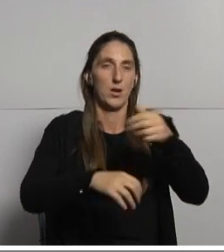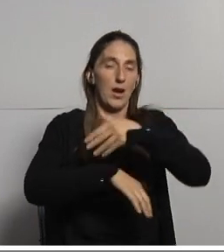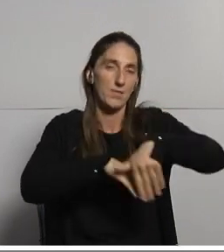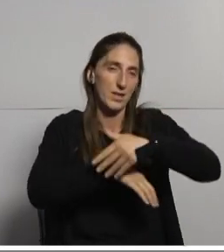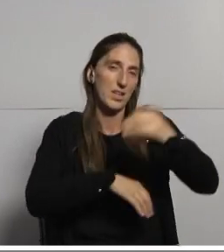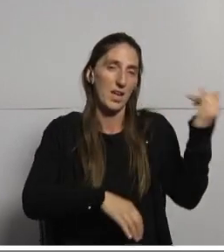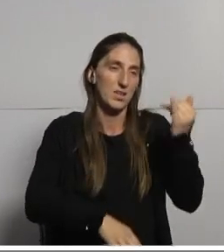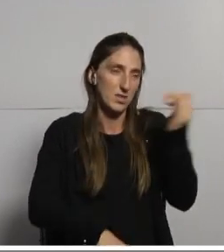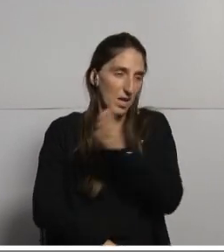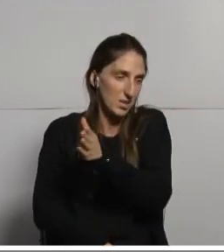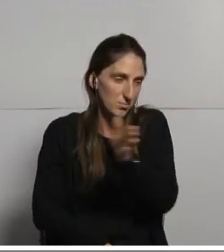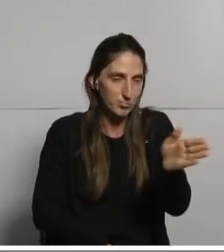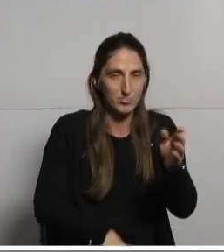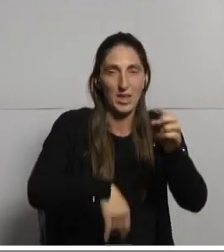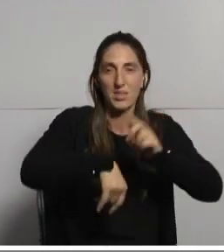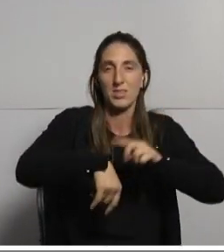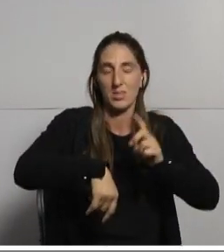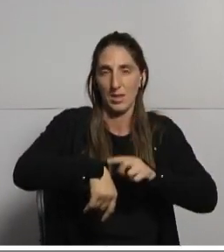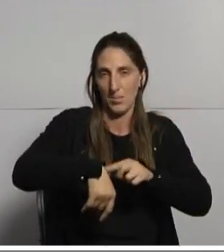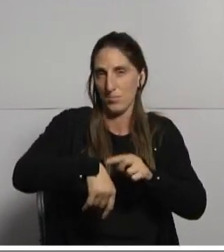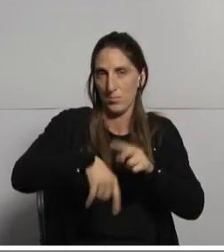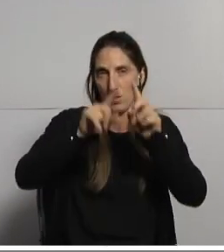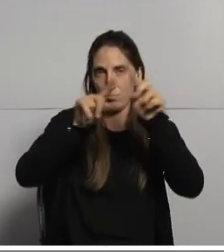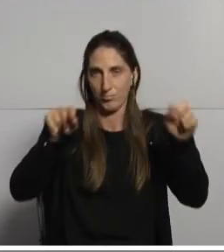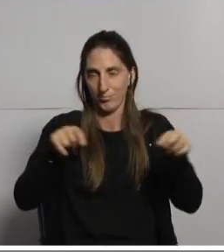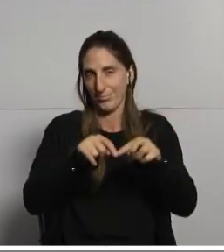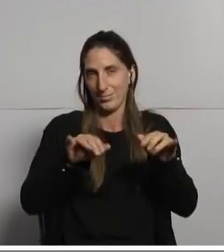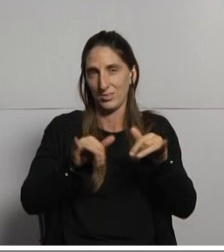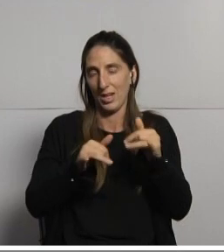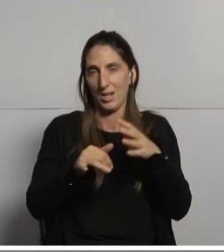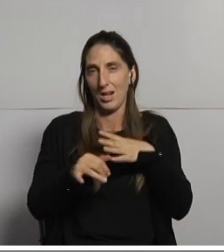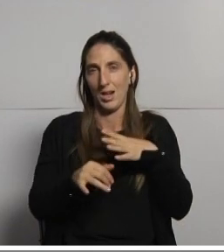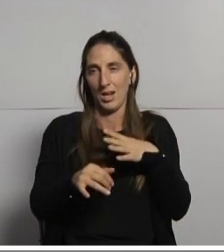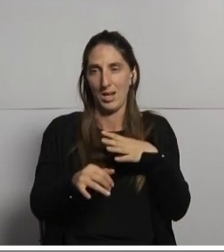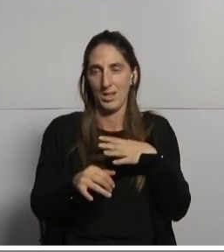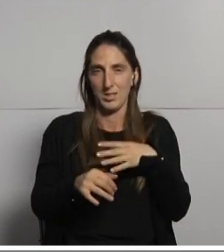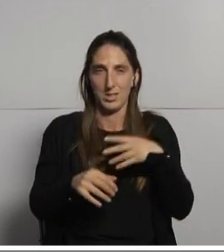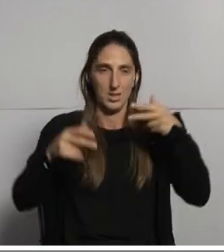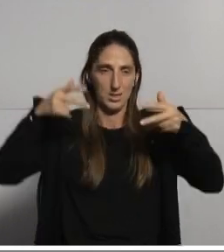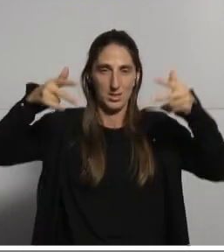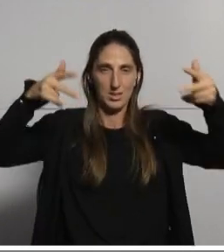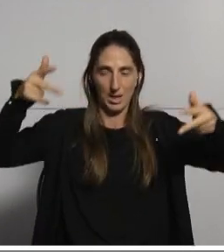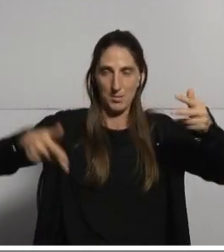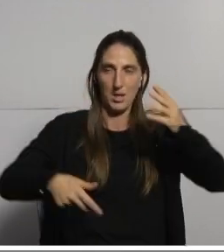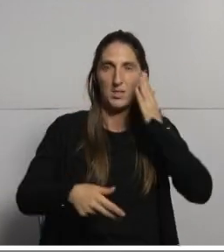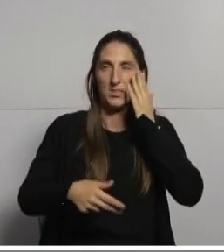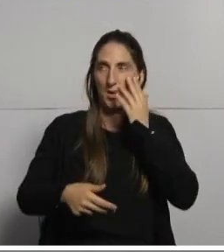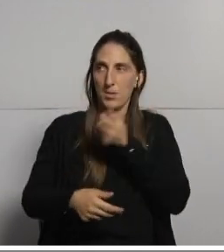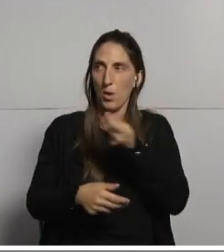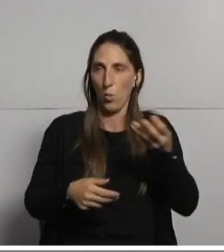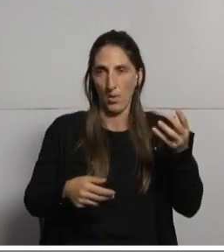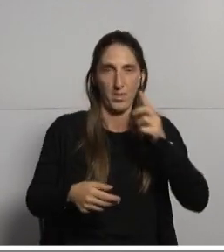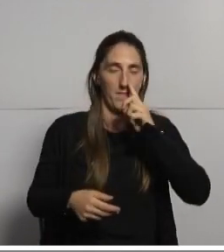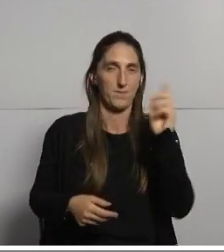tanto otro. Entonces ya se tiene parte de la infraestructura, 165 cámaras de conteo vehicular, por